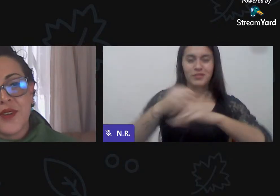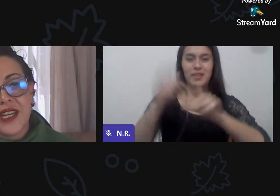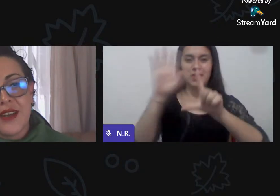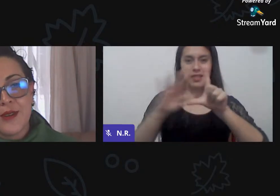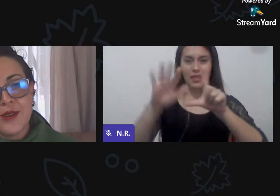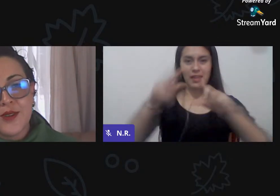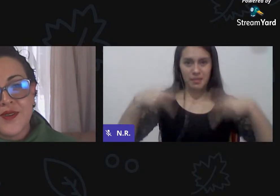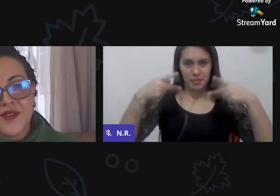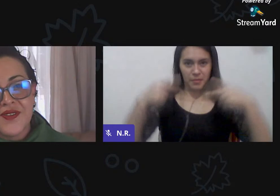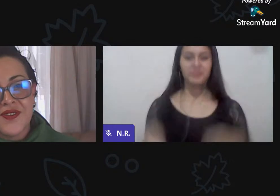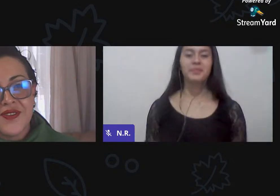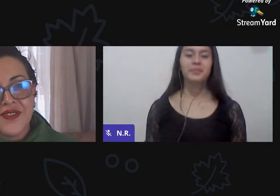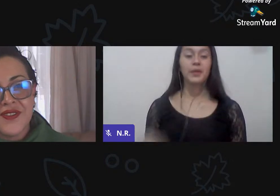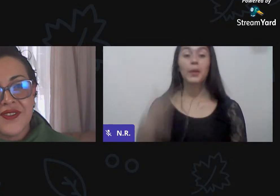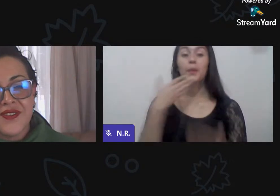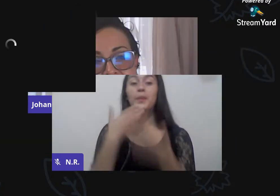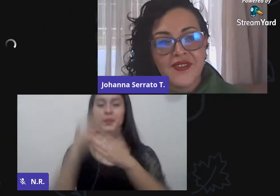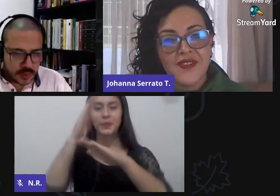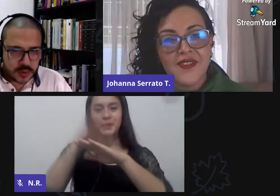tardes, profe Carlos.